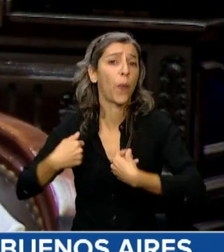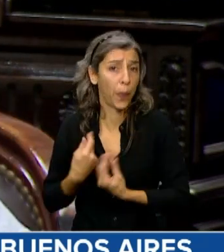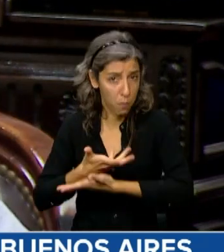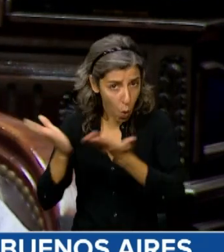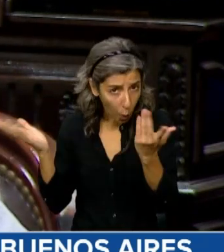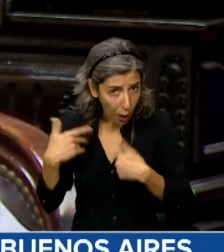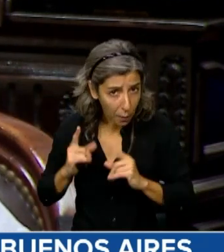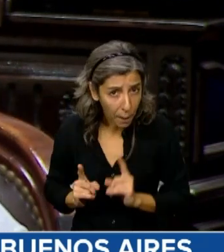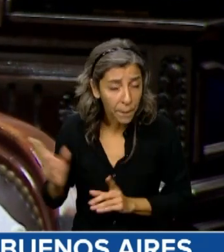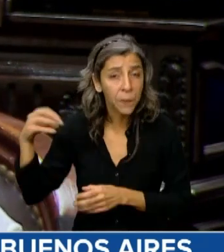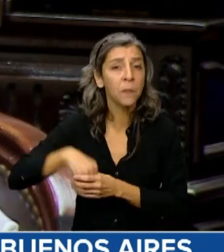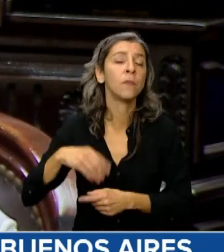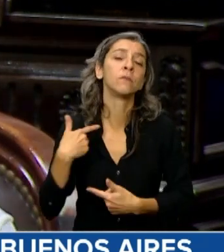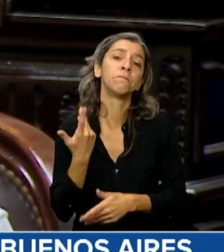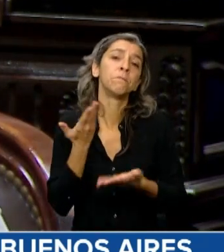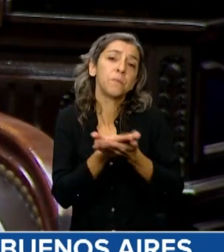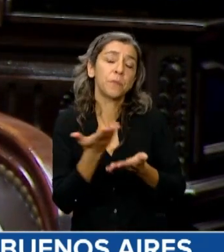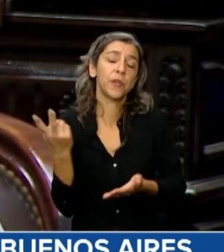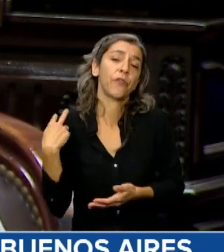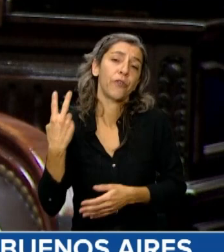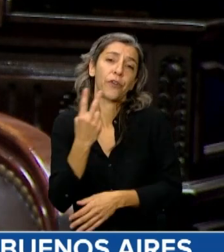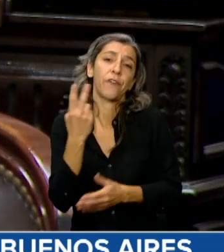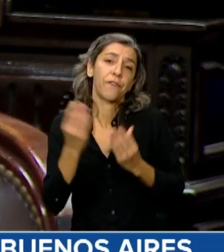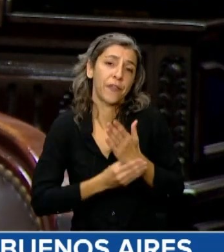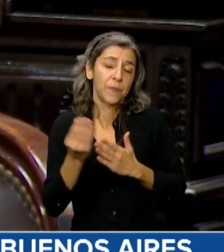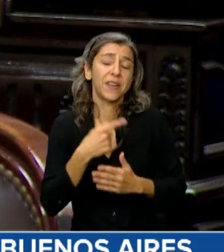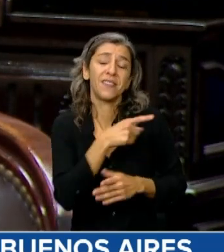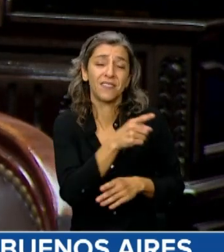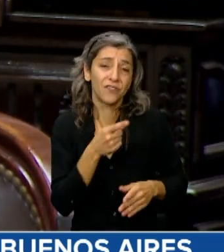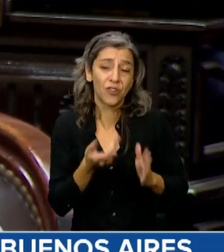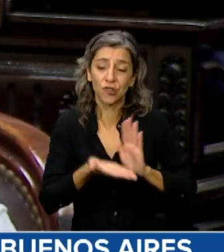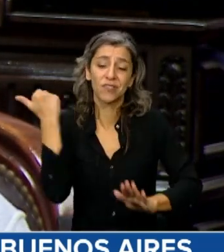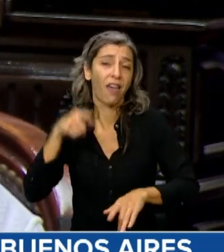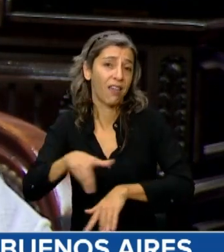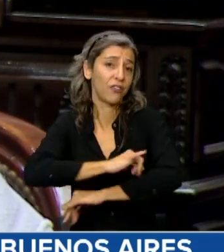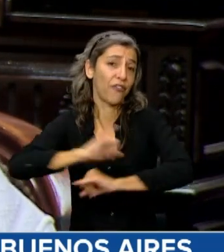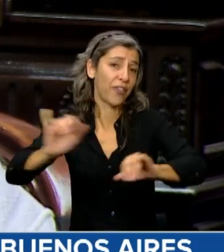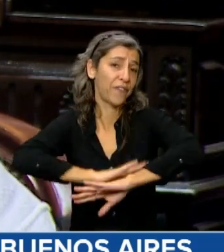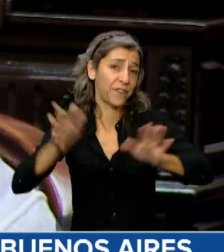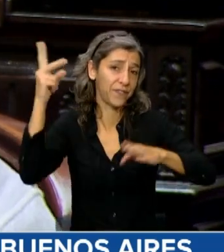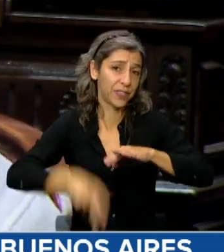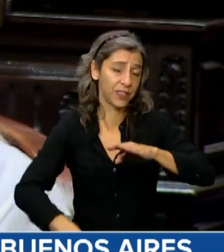menos, sacarlo de la publicación, que obviamente nos avergüenza y que no debería existir.